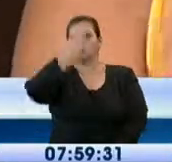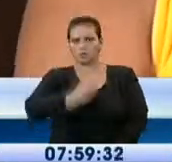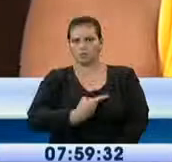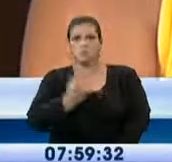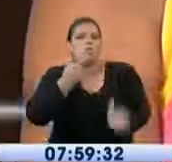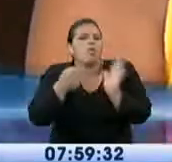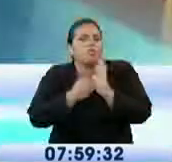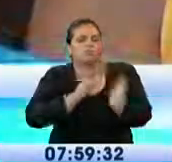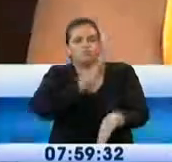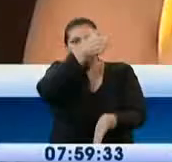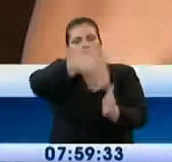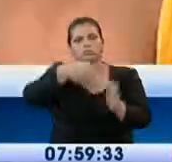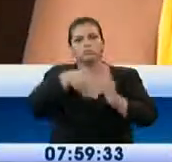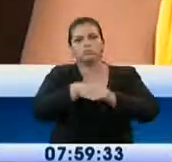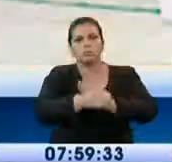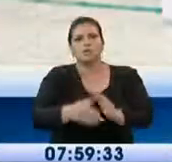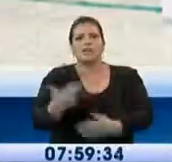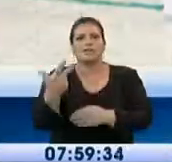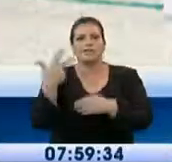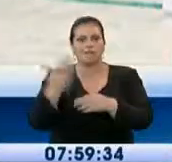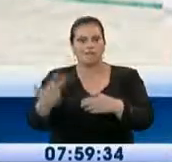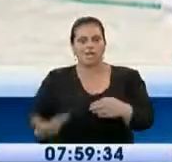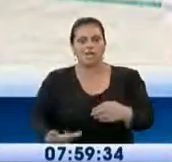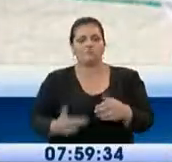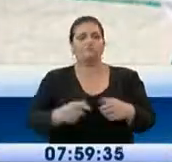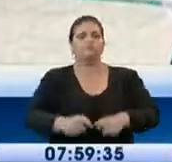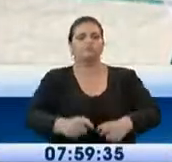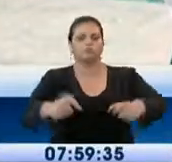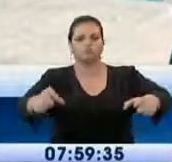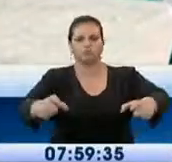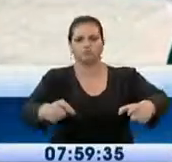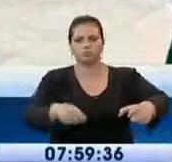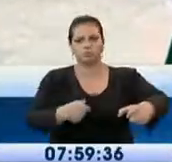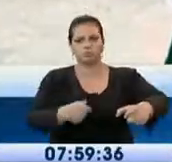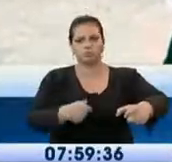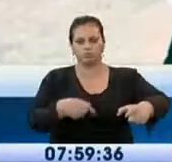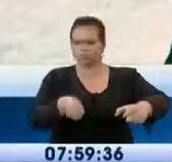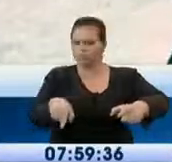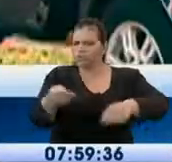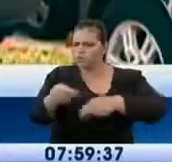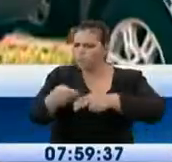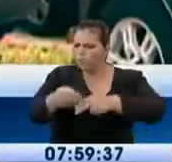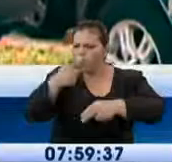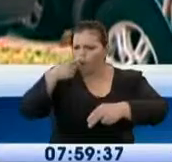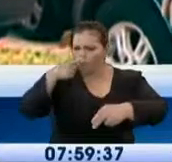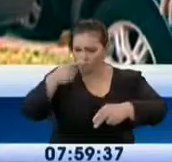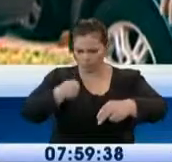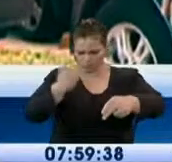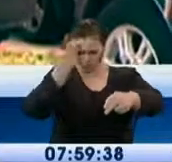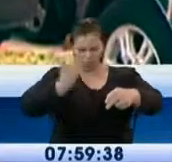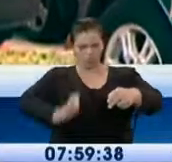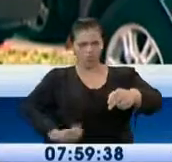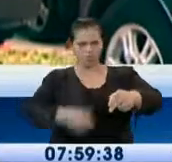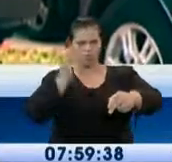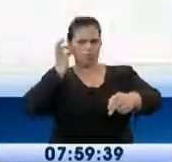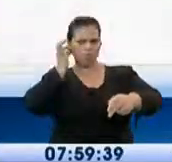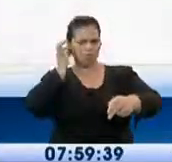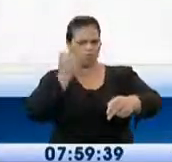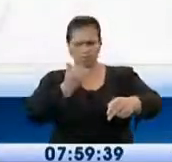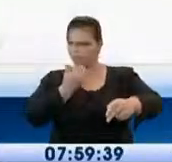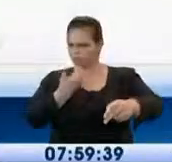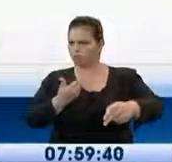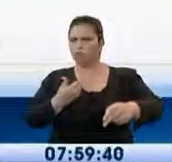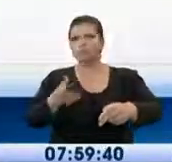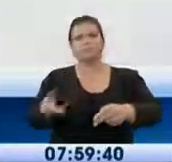de toda nuestra vida al cajero. Para la Iglesia Católica, la inclusión social de género es loable, pero mantiene sus postulados sobre